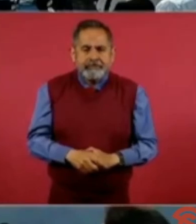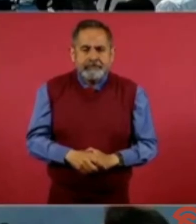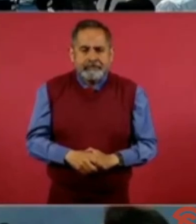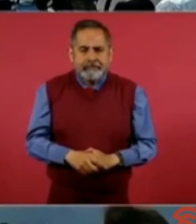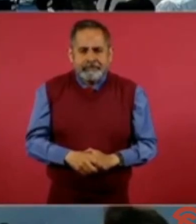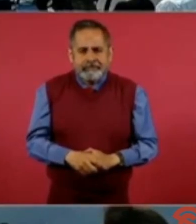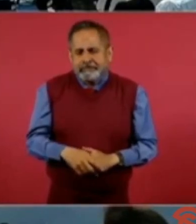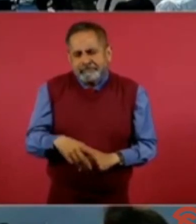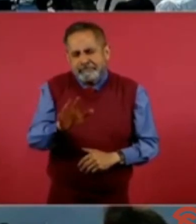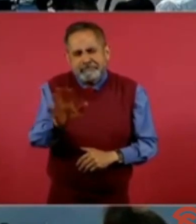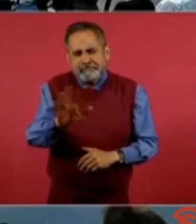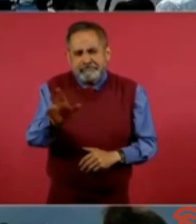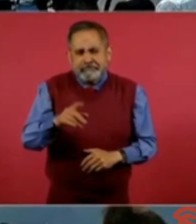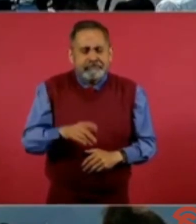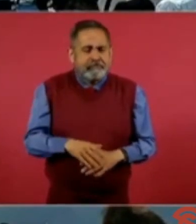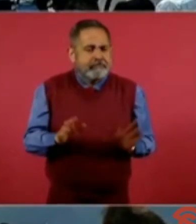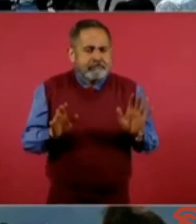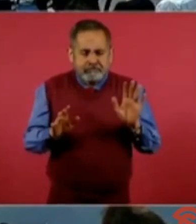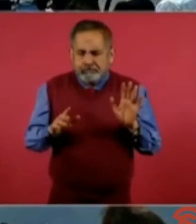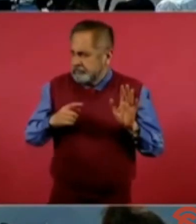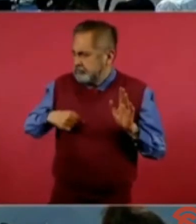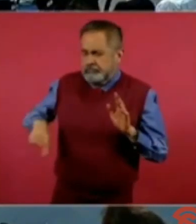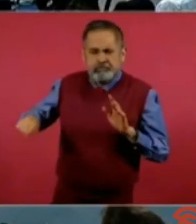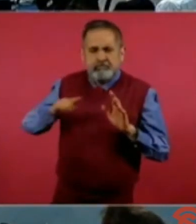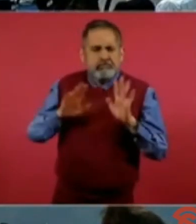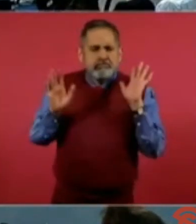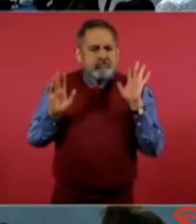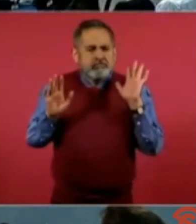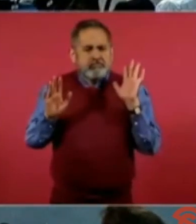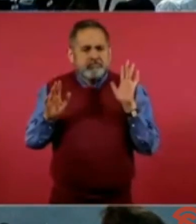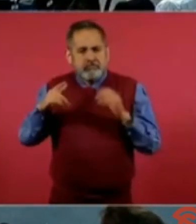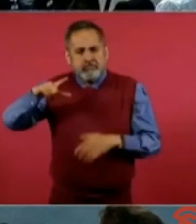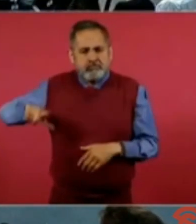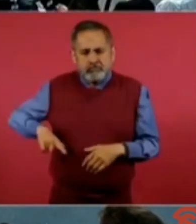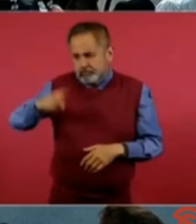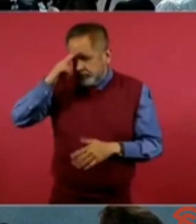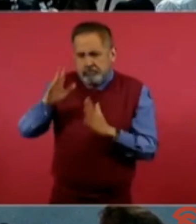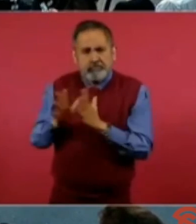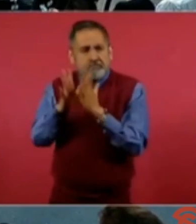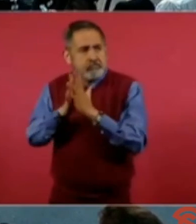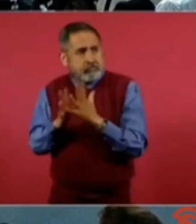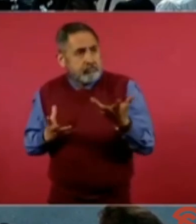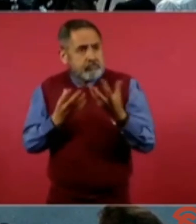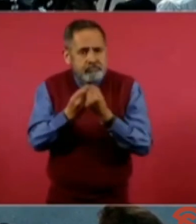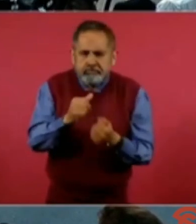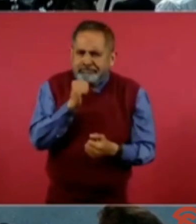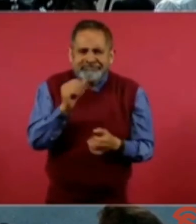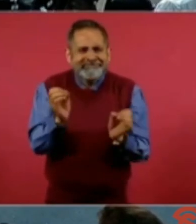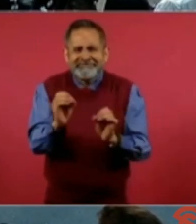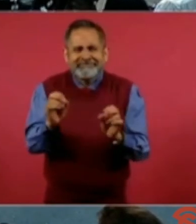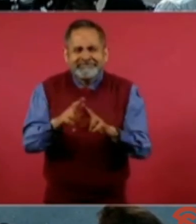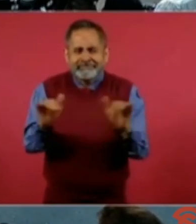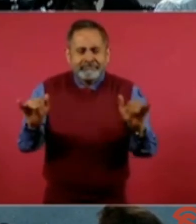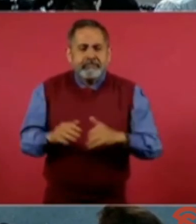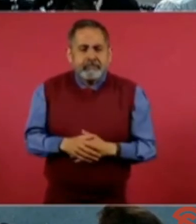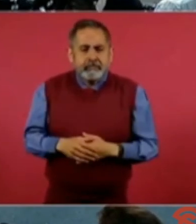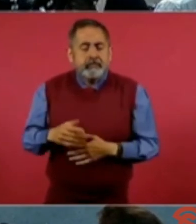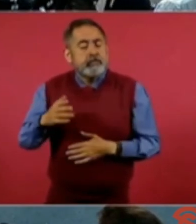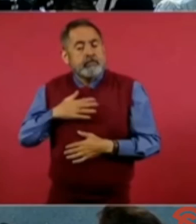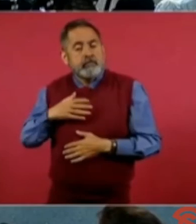No porque no participó este el gobierno mexicano una de las cosas que nosotros